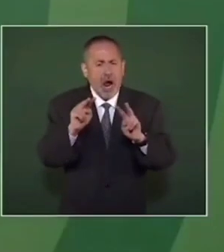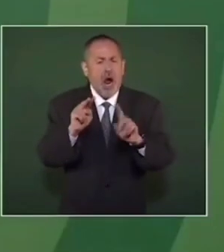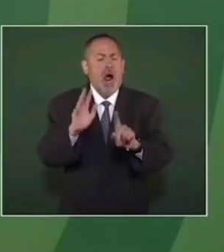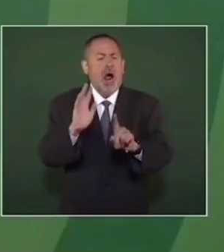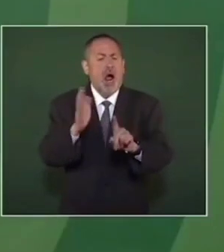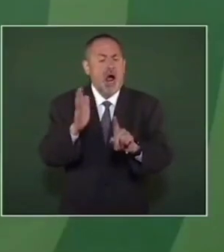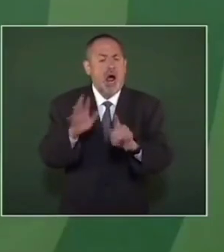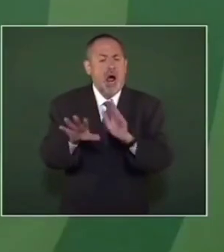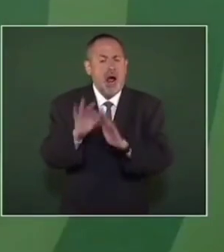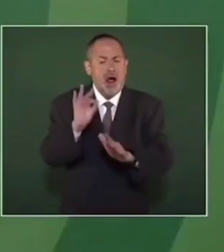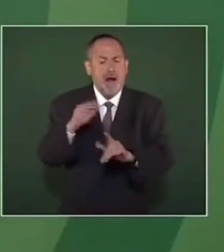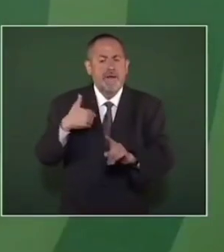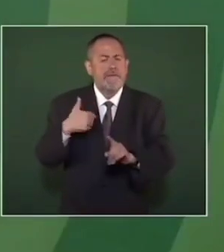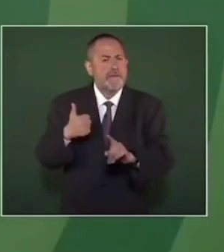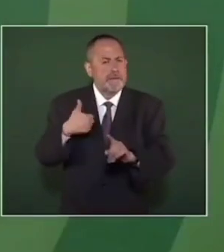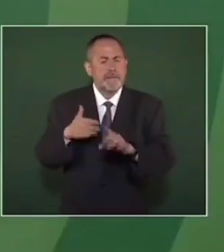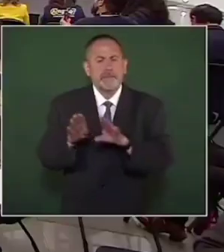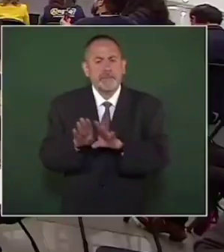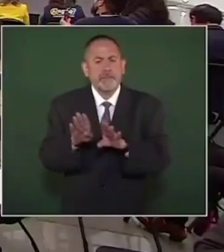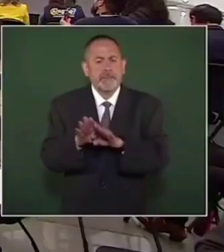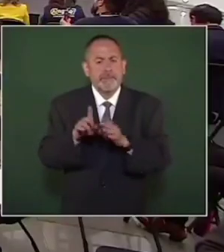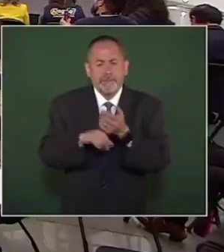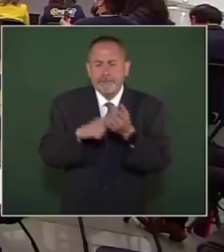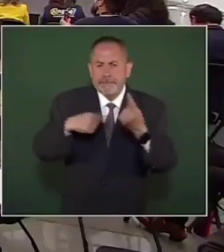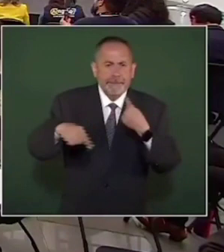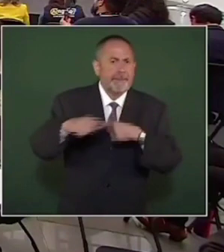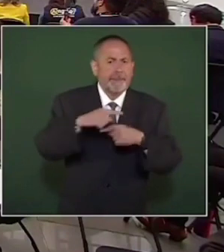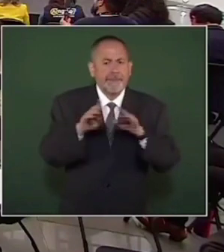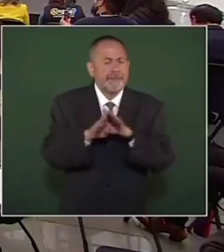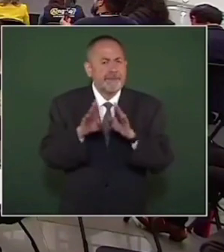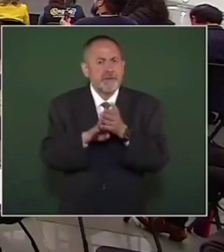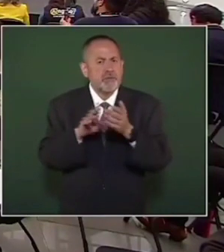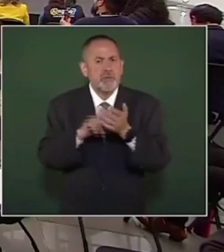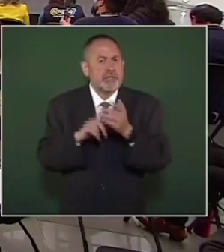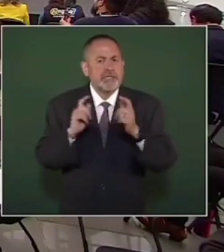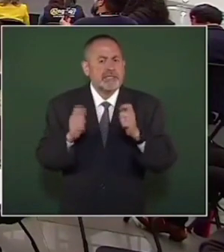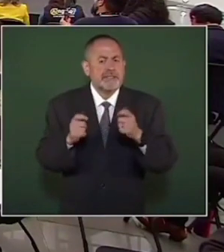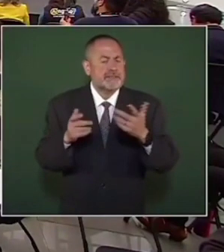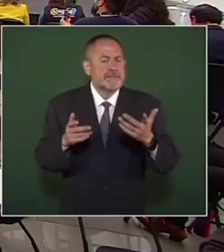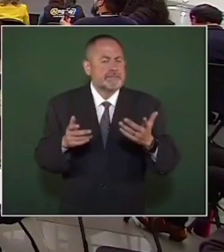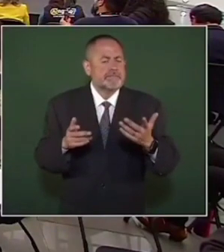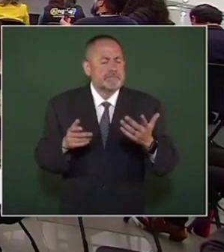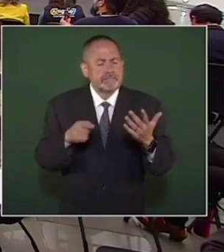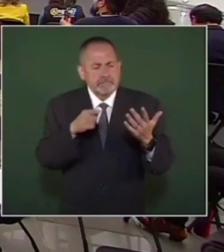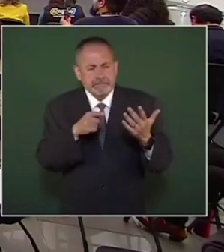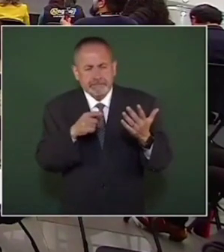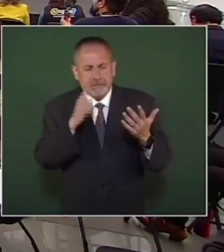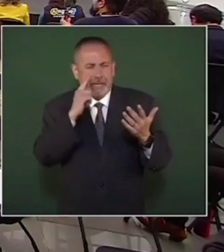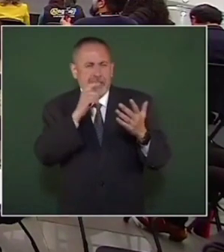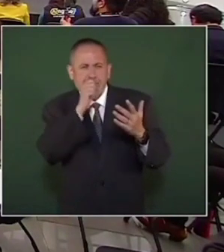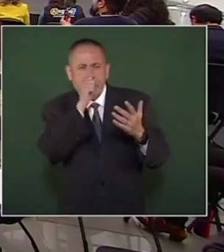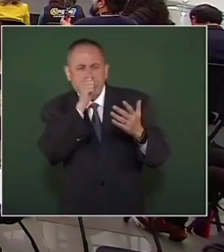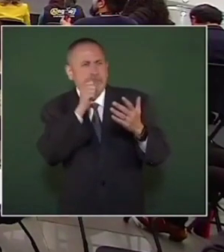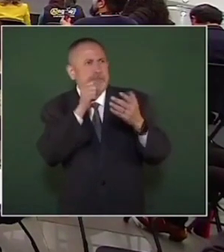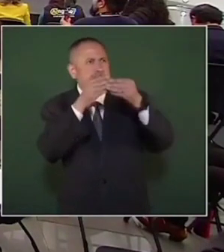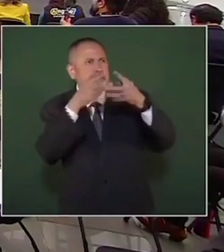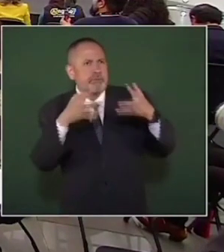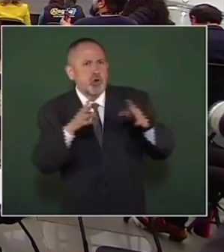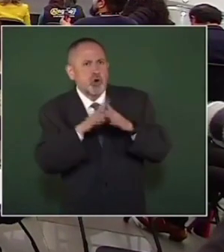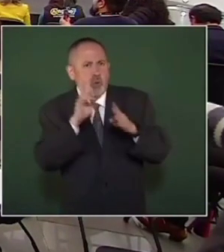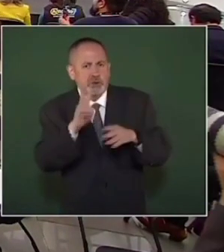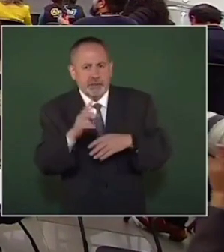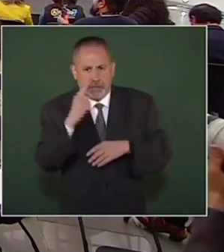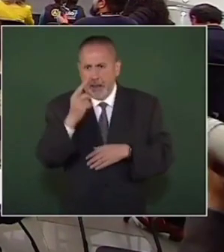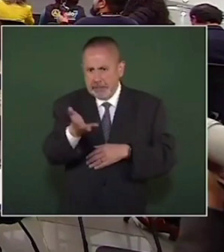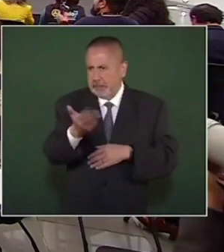interpretar el diagrama. ¿Sí